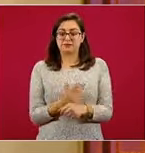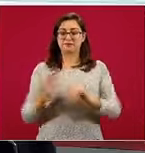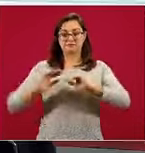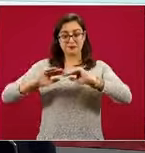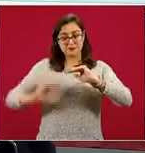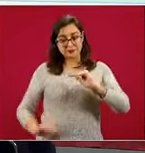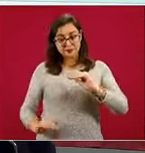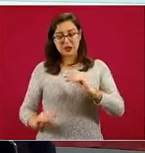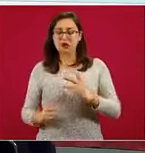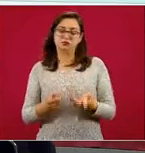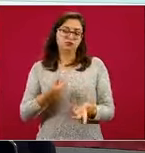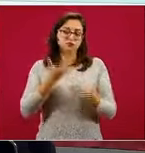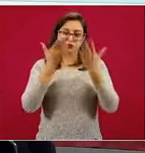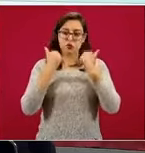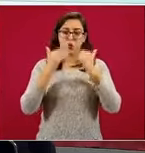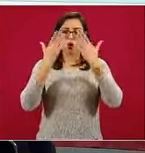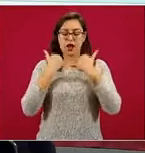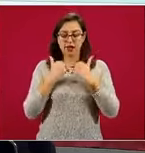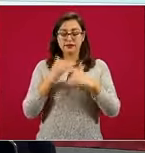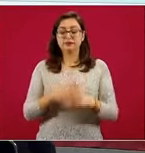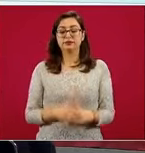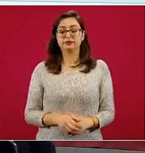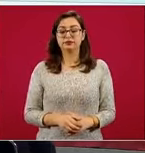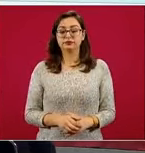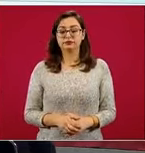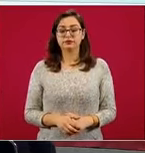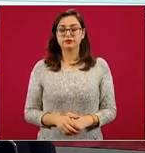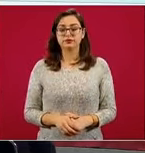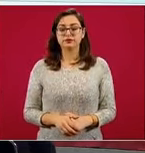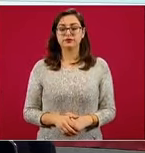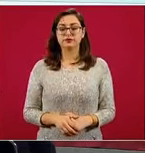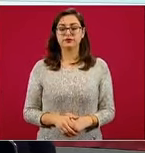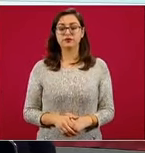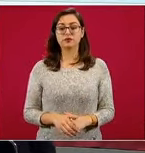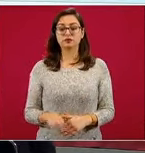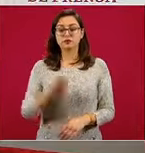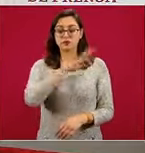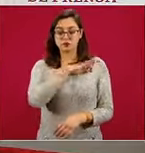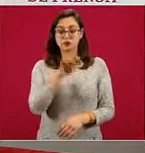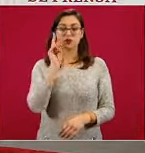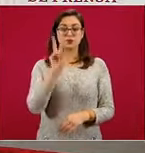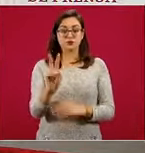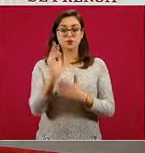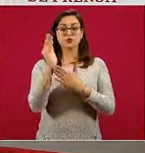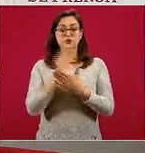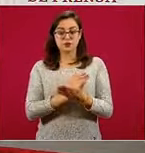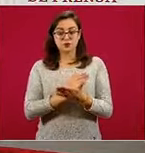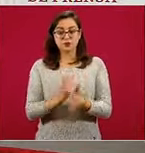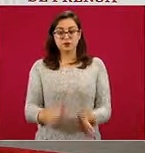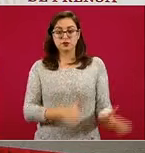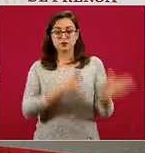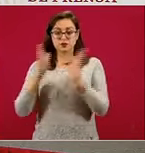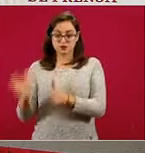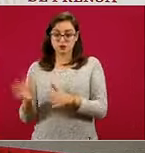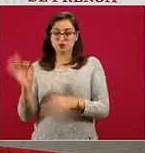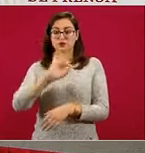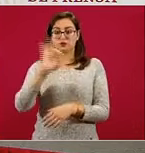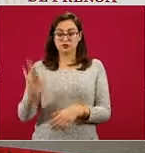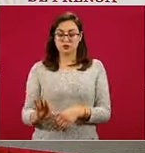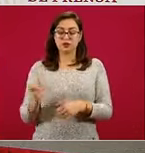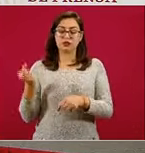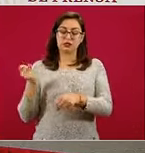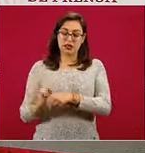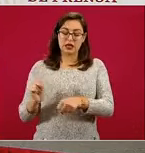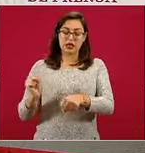la reducción. Donde sí todavía vemos una reducción, en la siguiente diapositiva, sería en este porcentaje de cambio